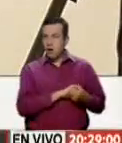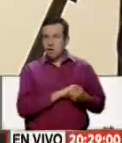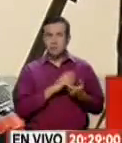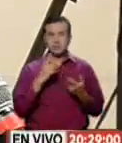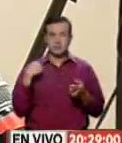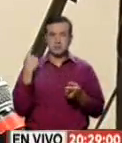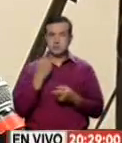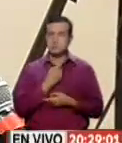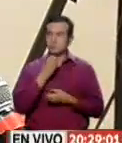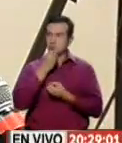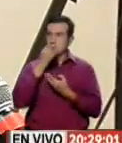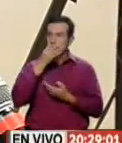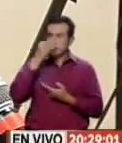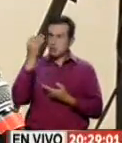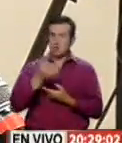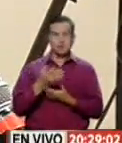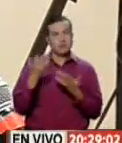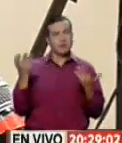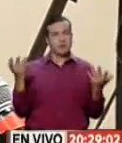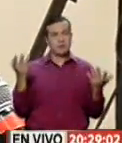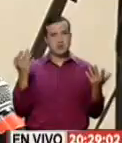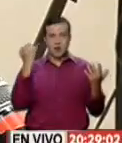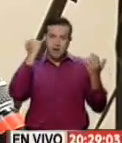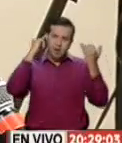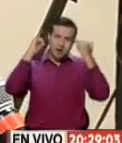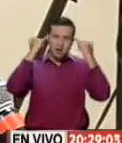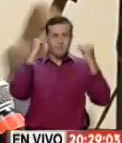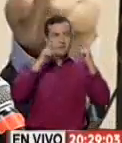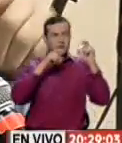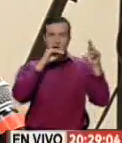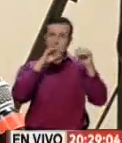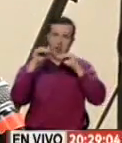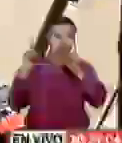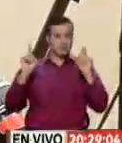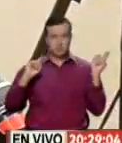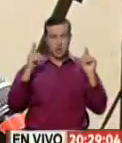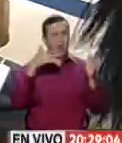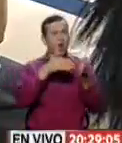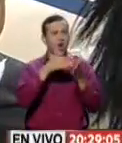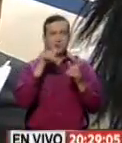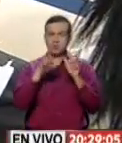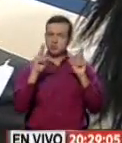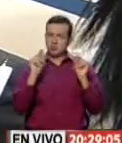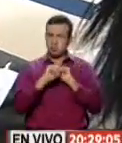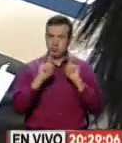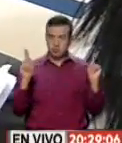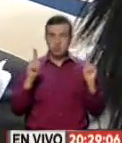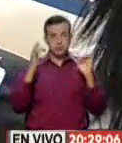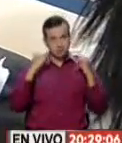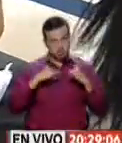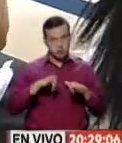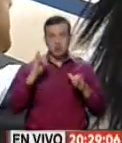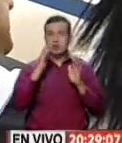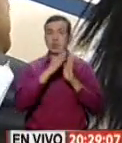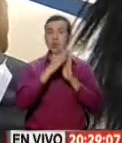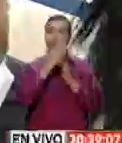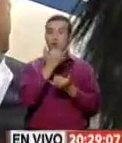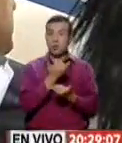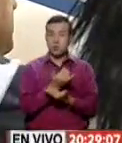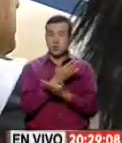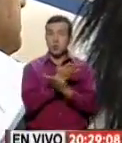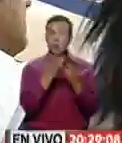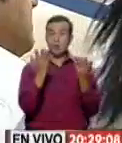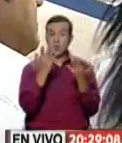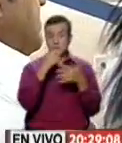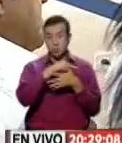con certezas, con realidades, no a injuriar a la gente, no a atacar a la gente. Las audiencias continuarán a lo largo del día, ya que